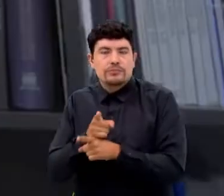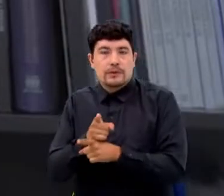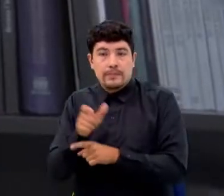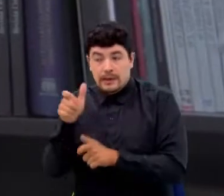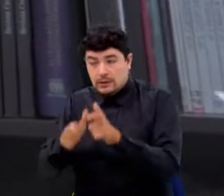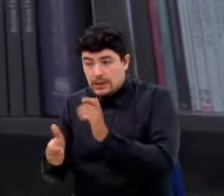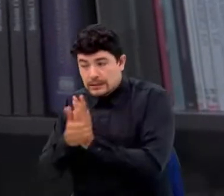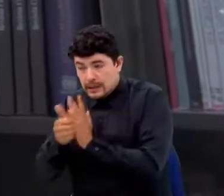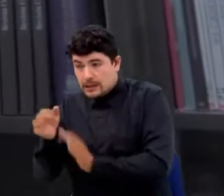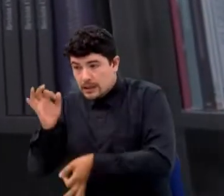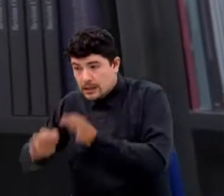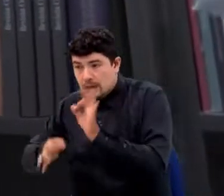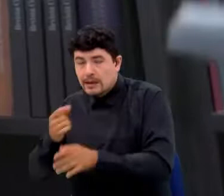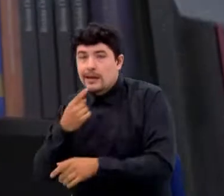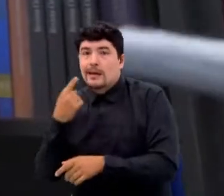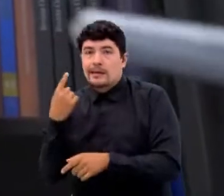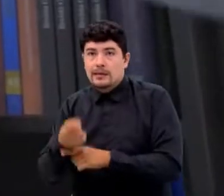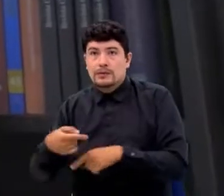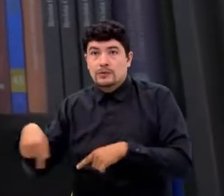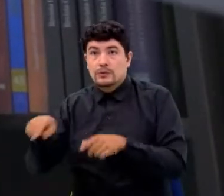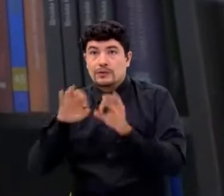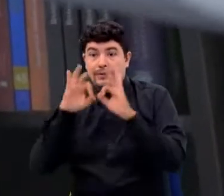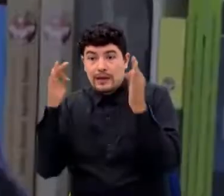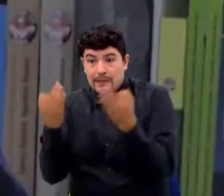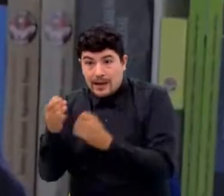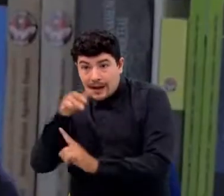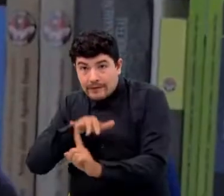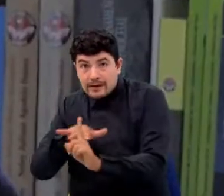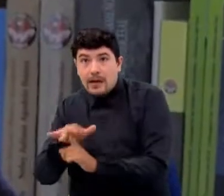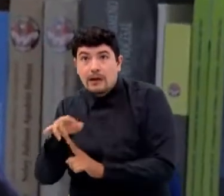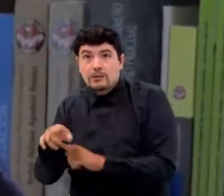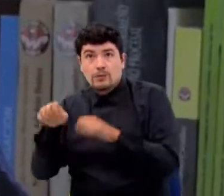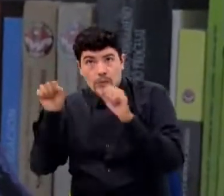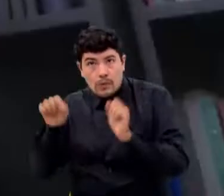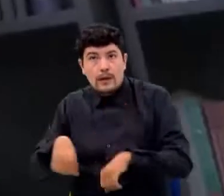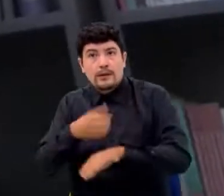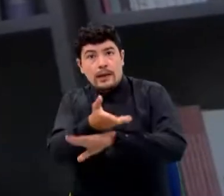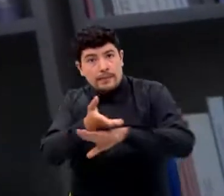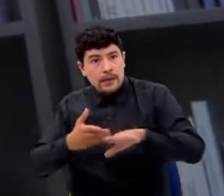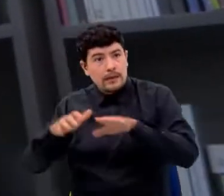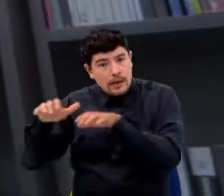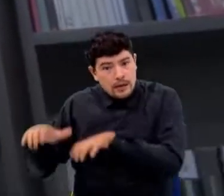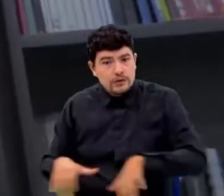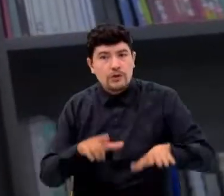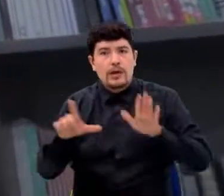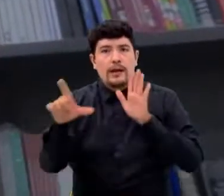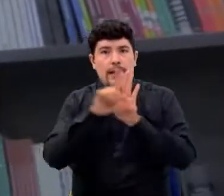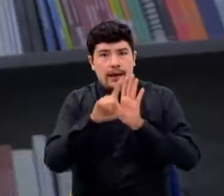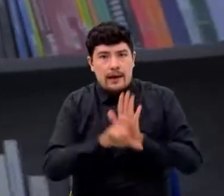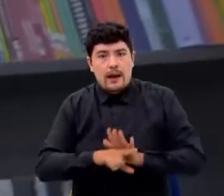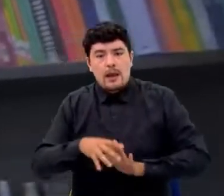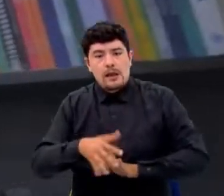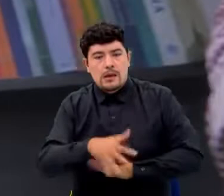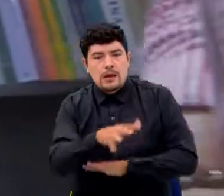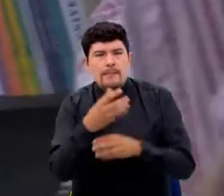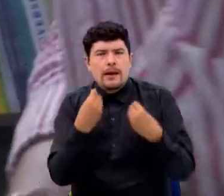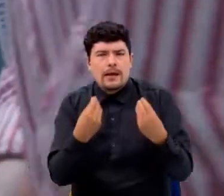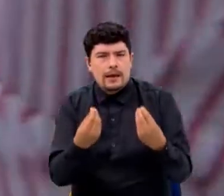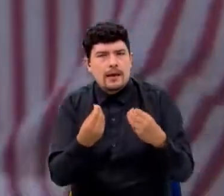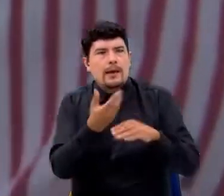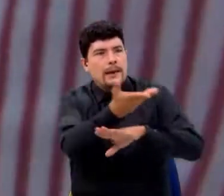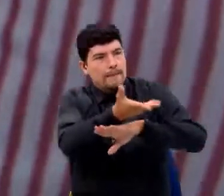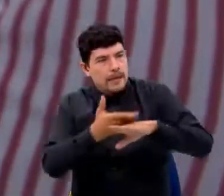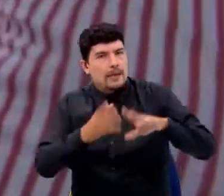expertos jurídicos, estos aseguran que las familias afectadas por este hecho podrán reclamar acciones legales de manera ordinaria para lograr